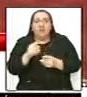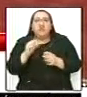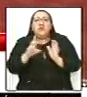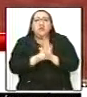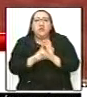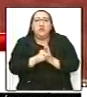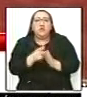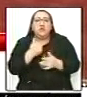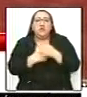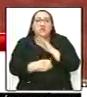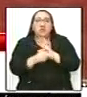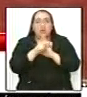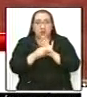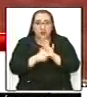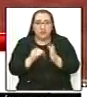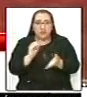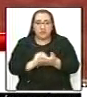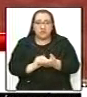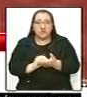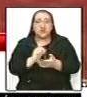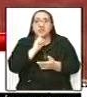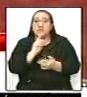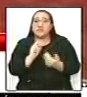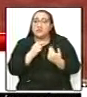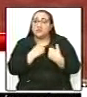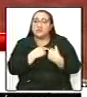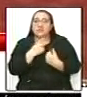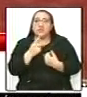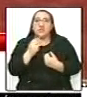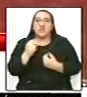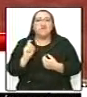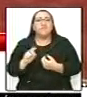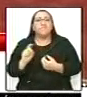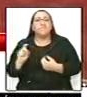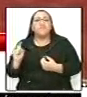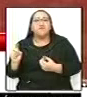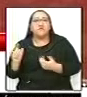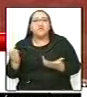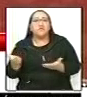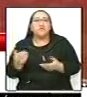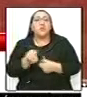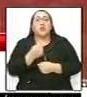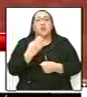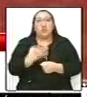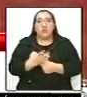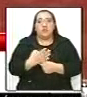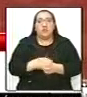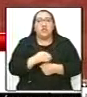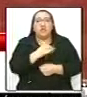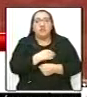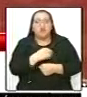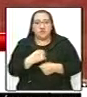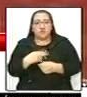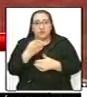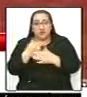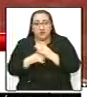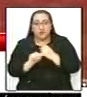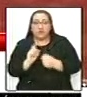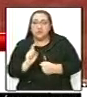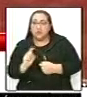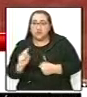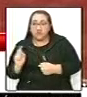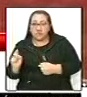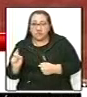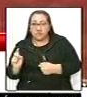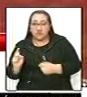orgánicas y demás normas aplicables, son responsables de, 3 puntos suspensivos, 4, el Ministerio del Interior,